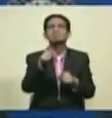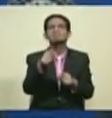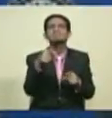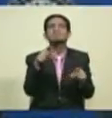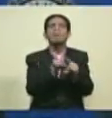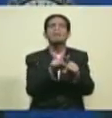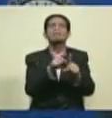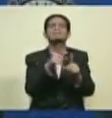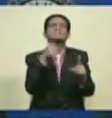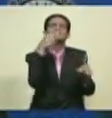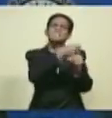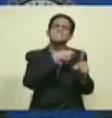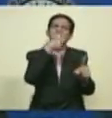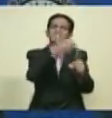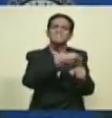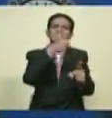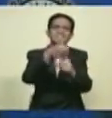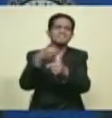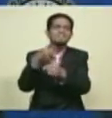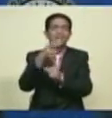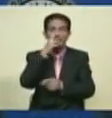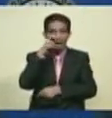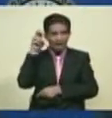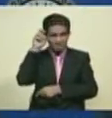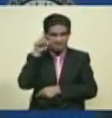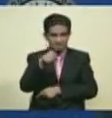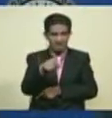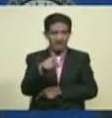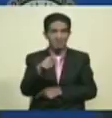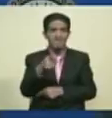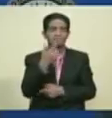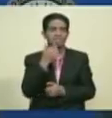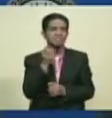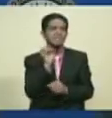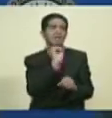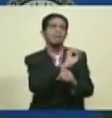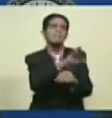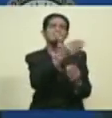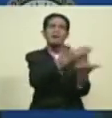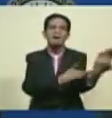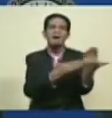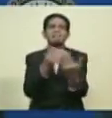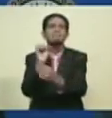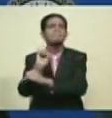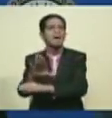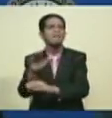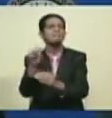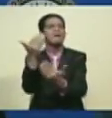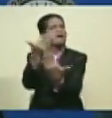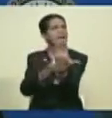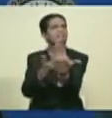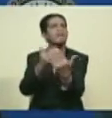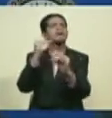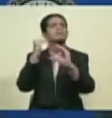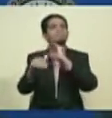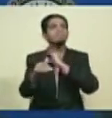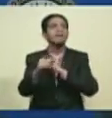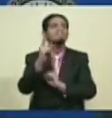Bueno, pero a los cancilleres les llegaban cartas del secretario de Estado, correos electrónicos, diciendo que tenían